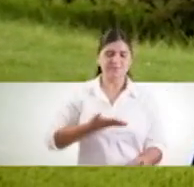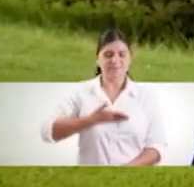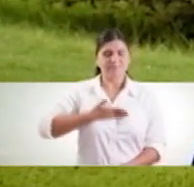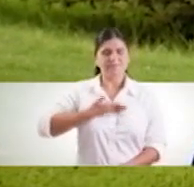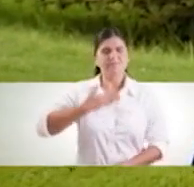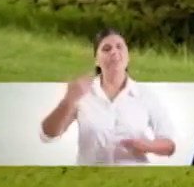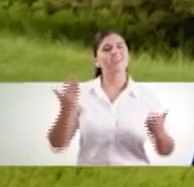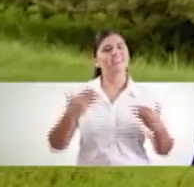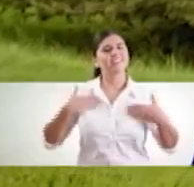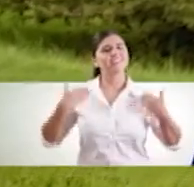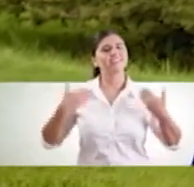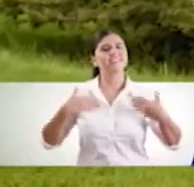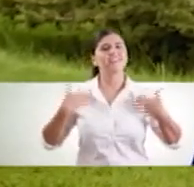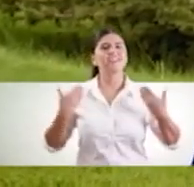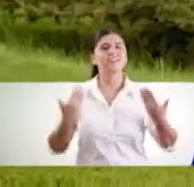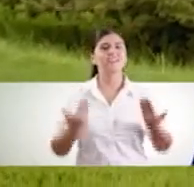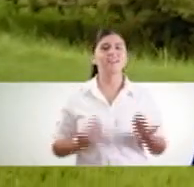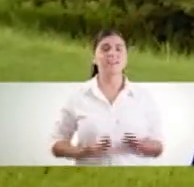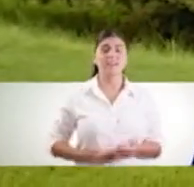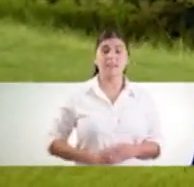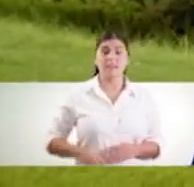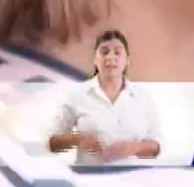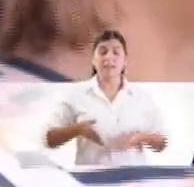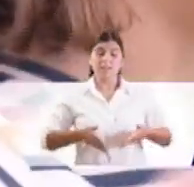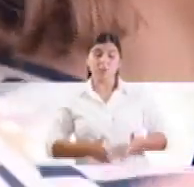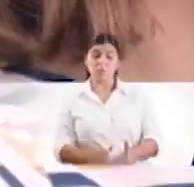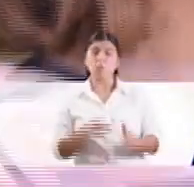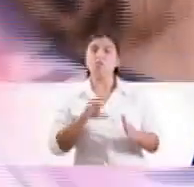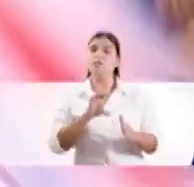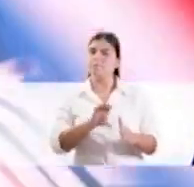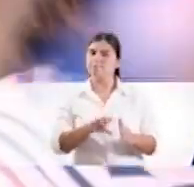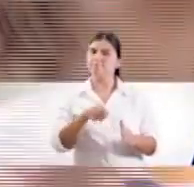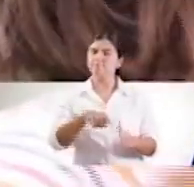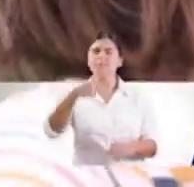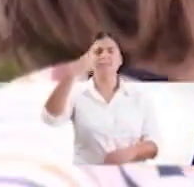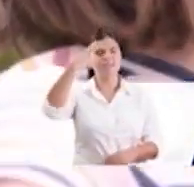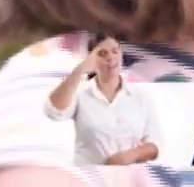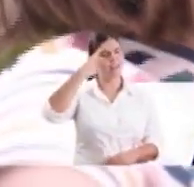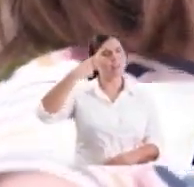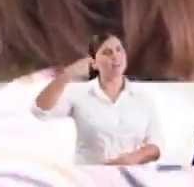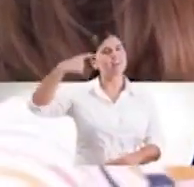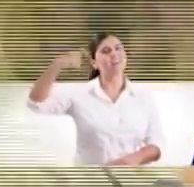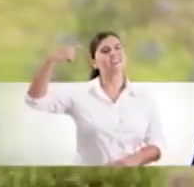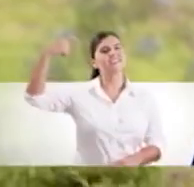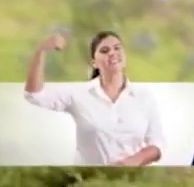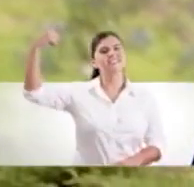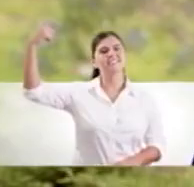libre ostentando alegría de sus hijos